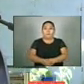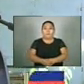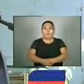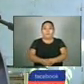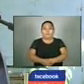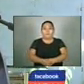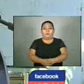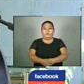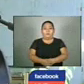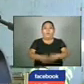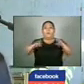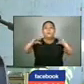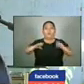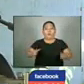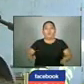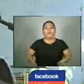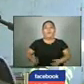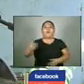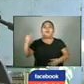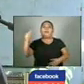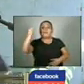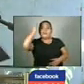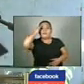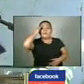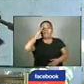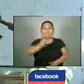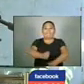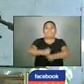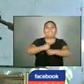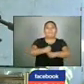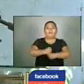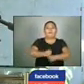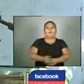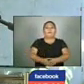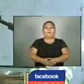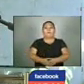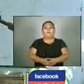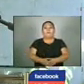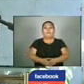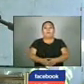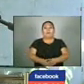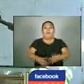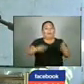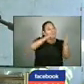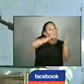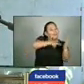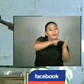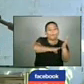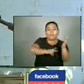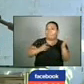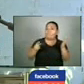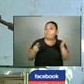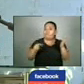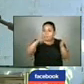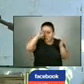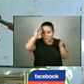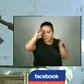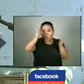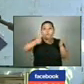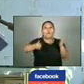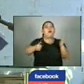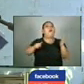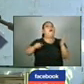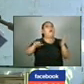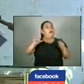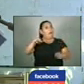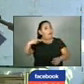el Estado tiene que asegurar eficiencia a,